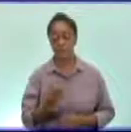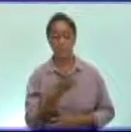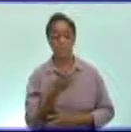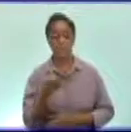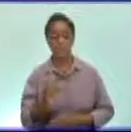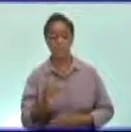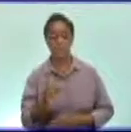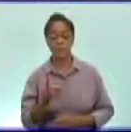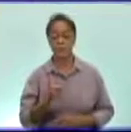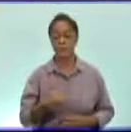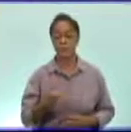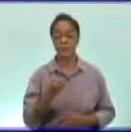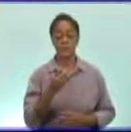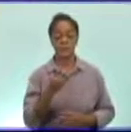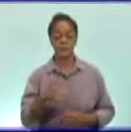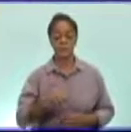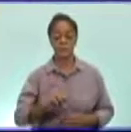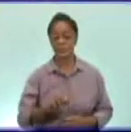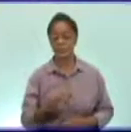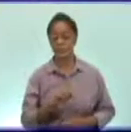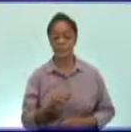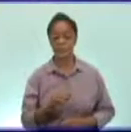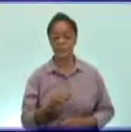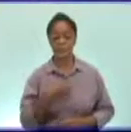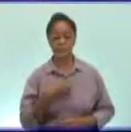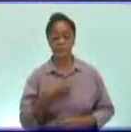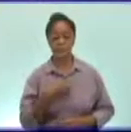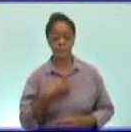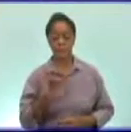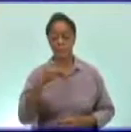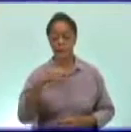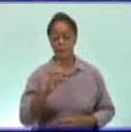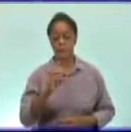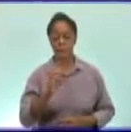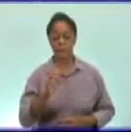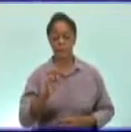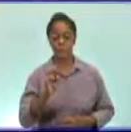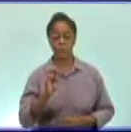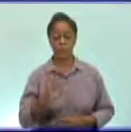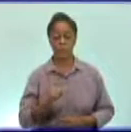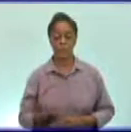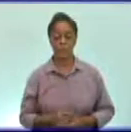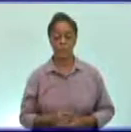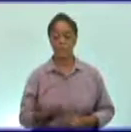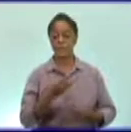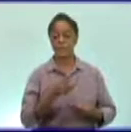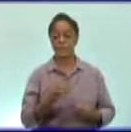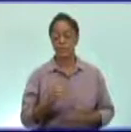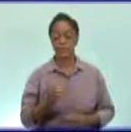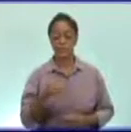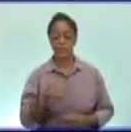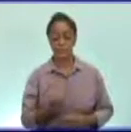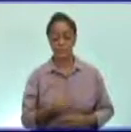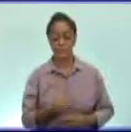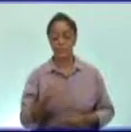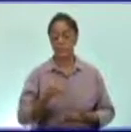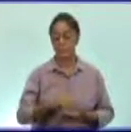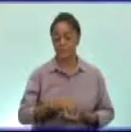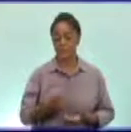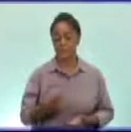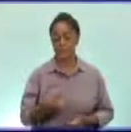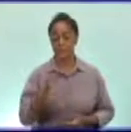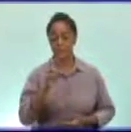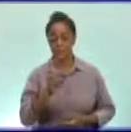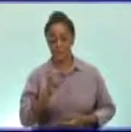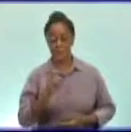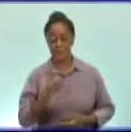la fotosíntesis ya que no tienen la clorofila. Los hongos son organismos pertenecientes al reino fungi,